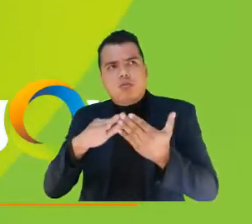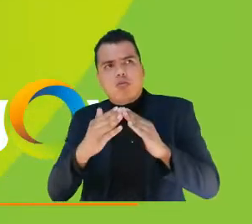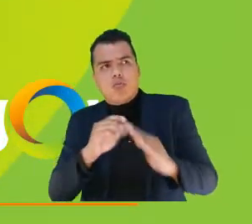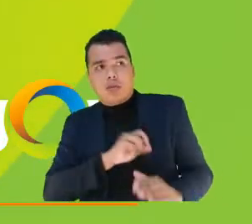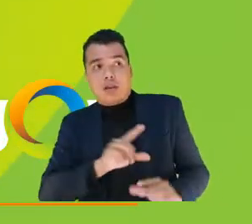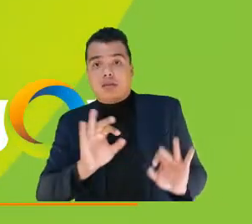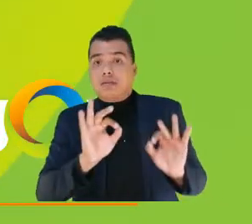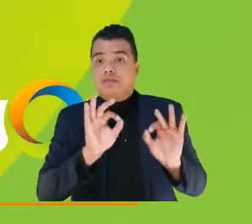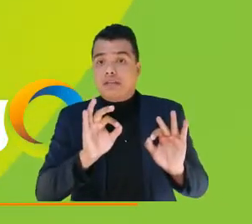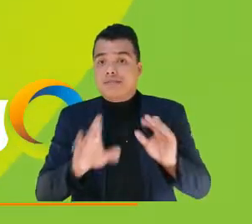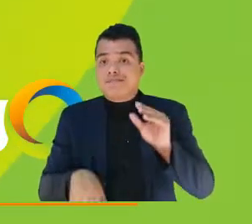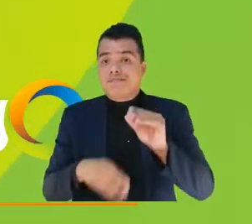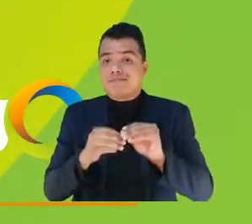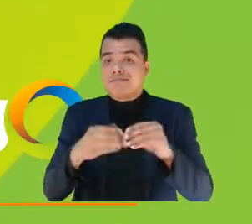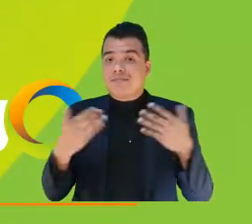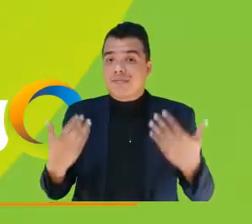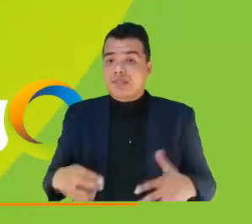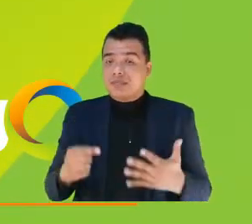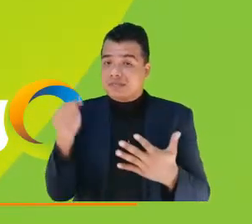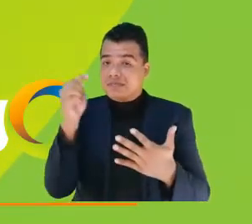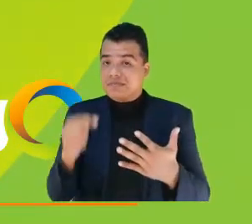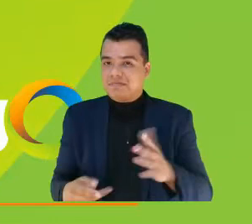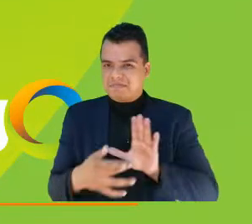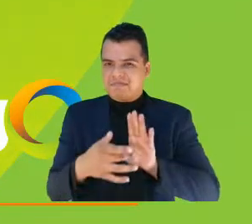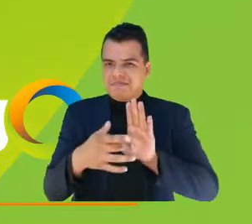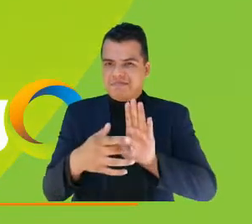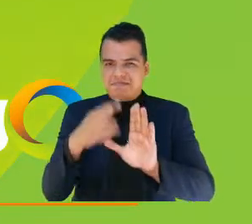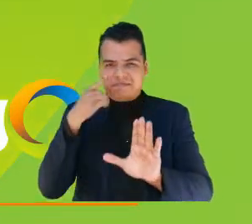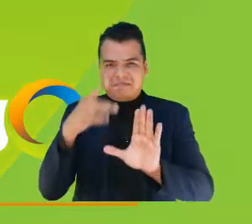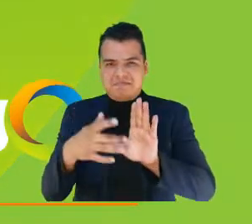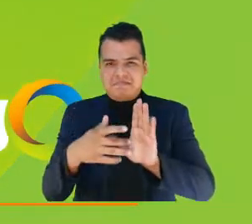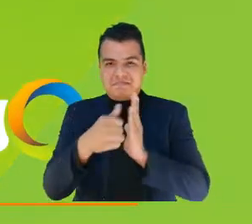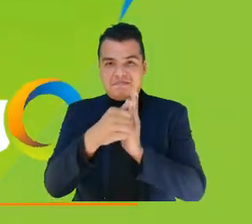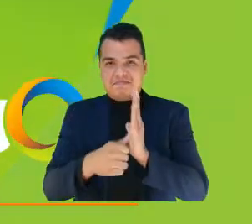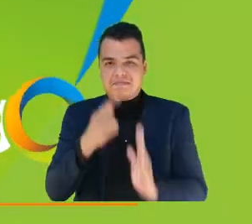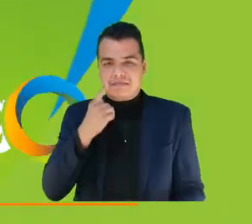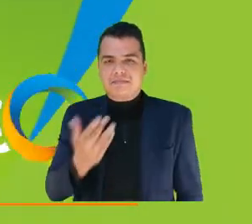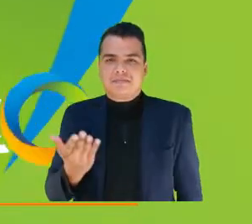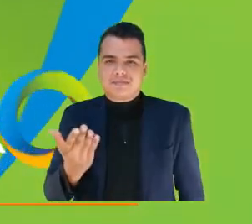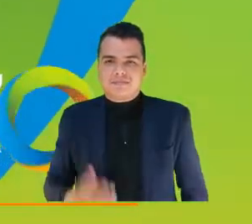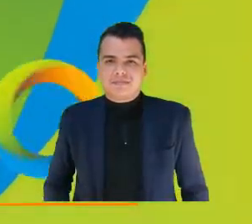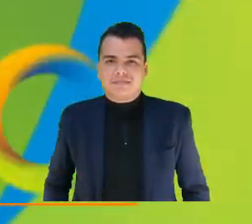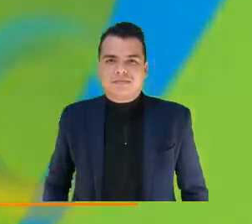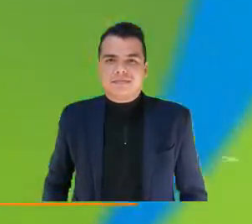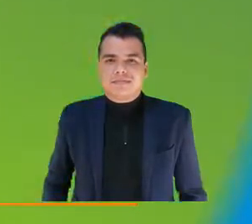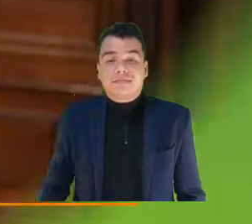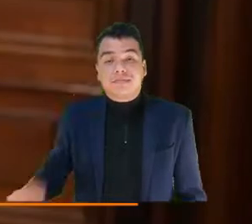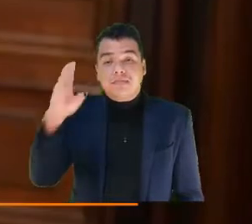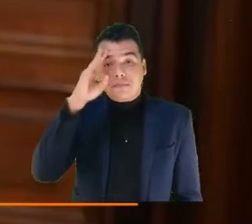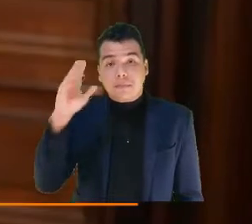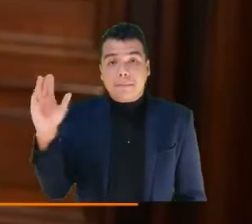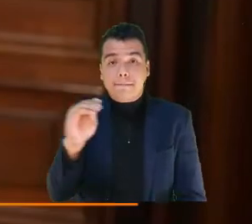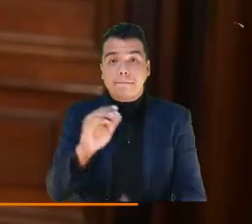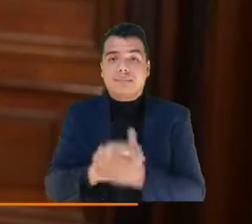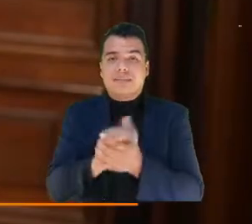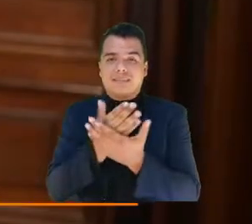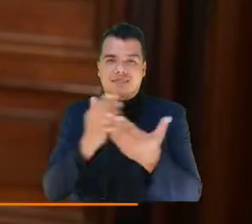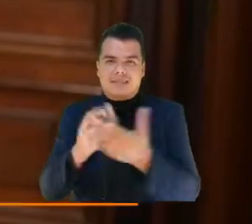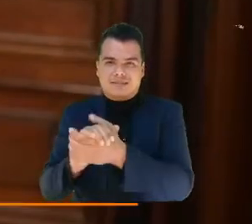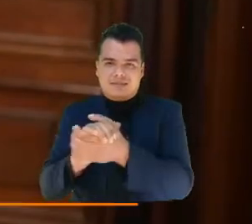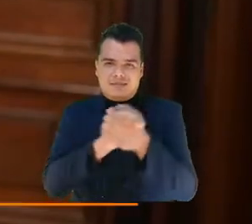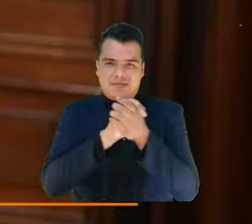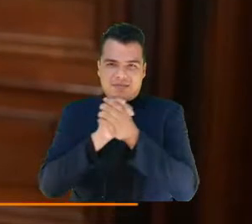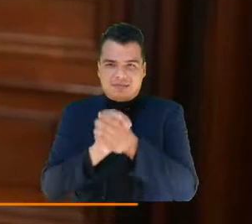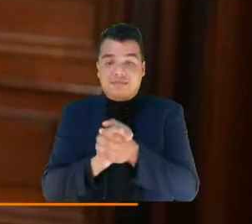y defensora del medio ambiente. Esto y mucho más en el Ágora, un lugar de encuentro. Muy buenas tardes,